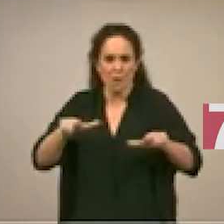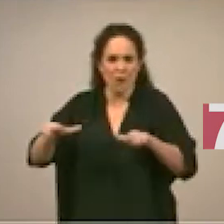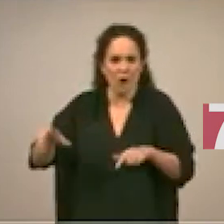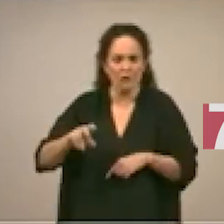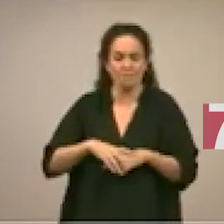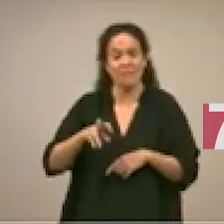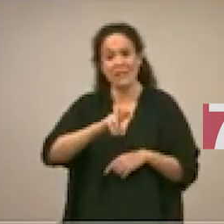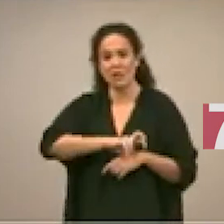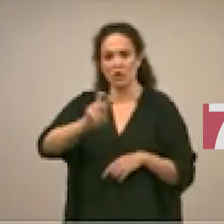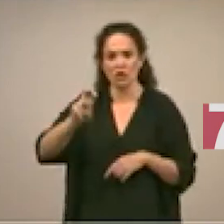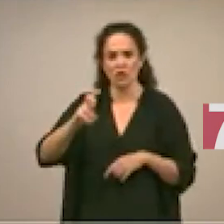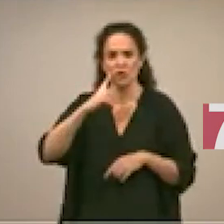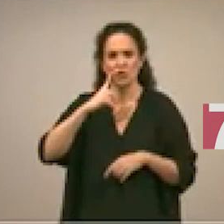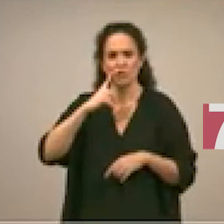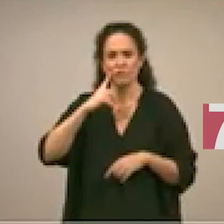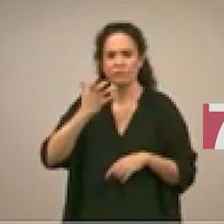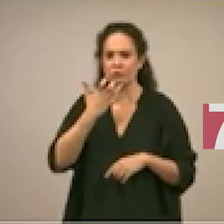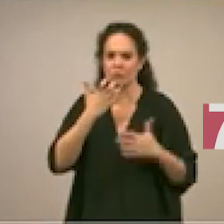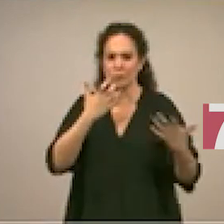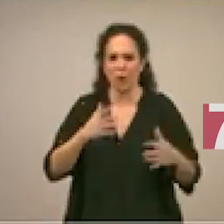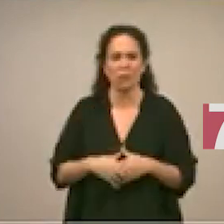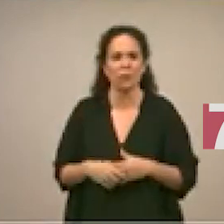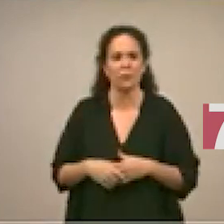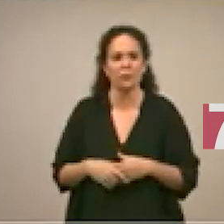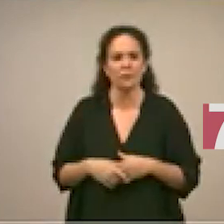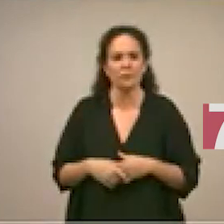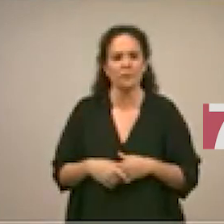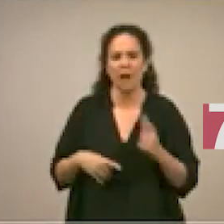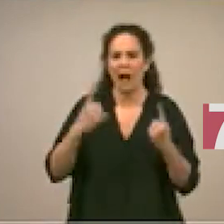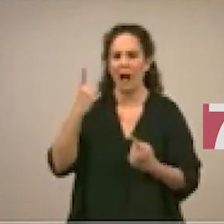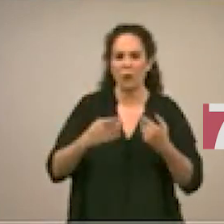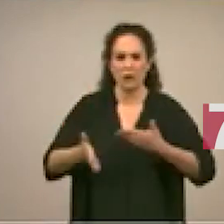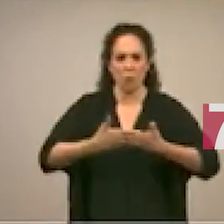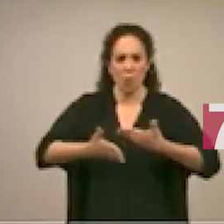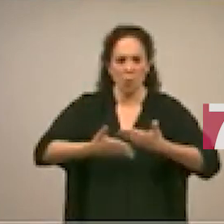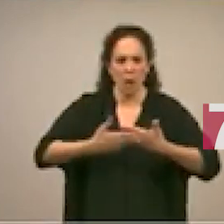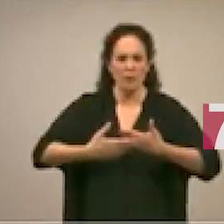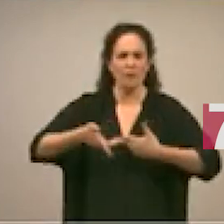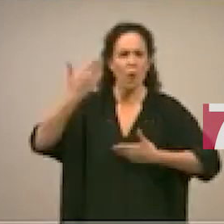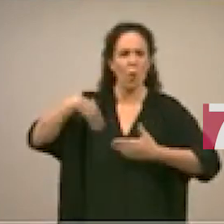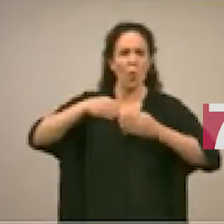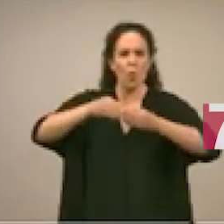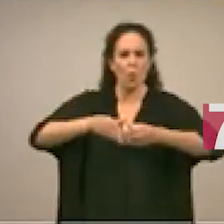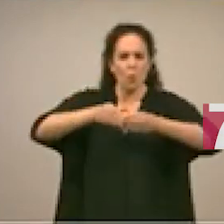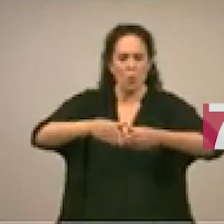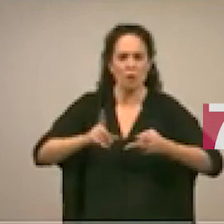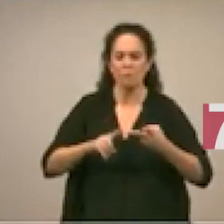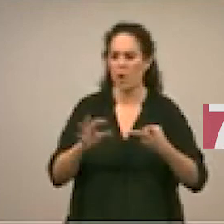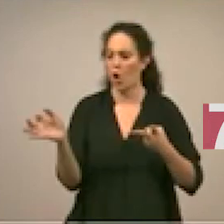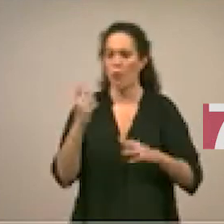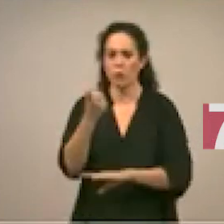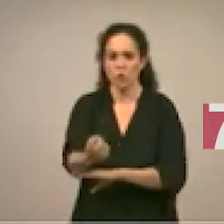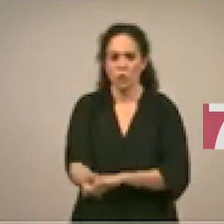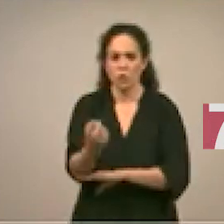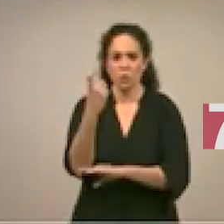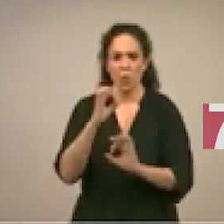son de carácter mueble como pueden ser pues unas determinadas puertas de los diques secos o algunas grúas que